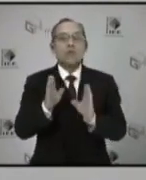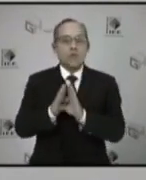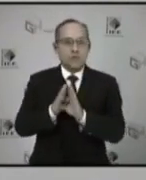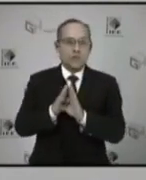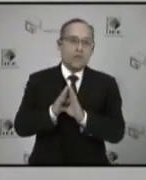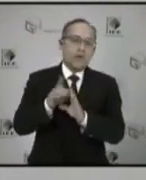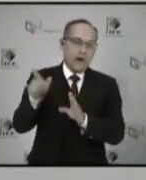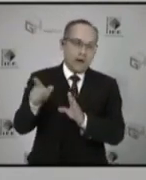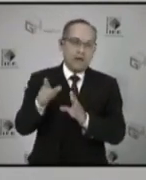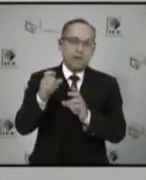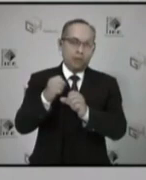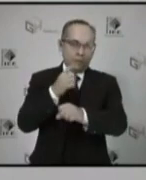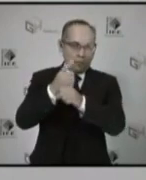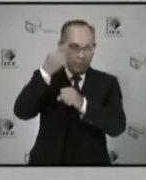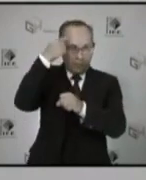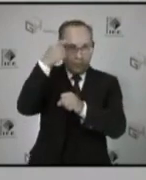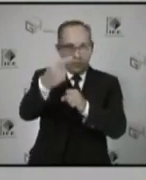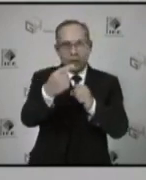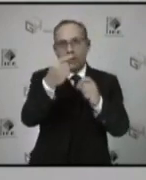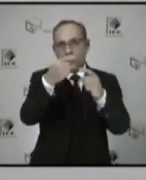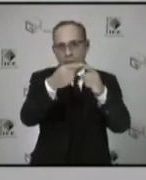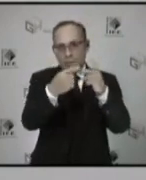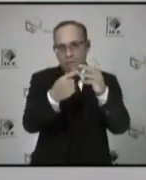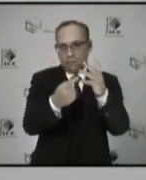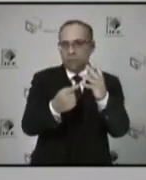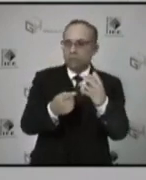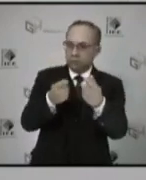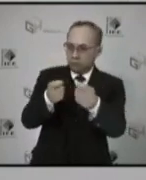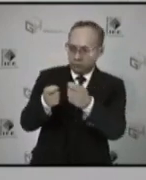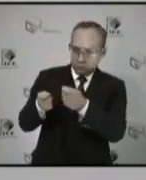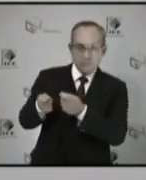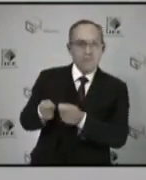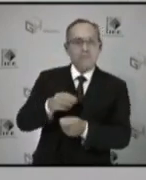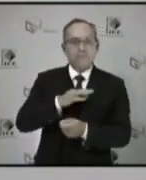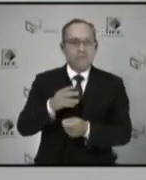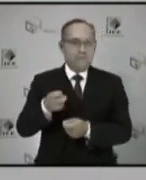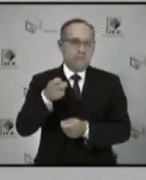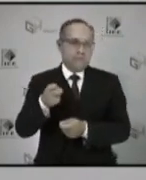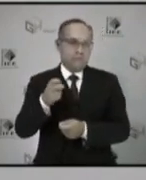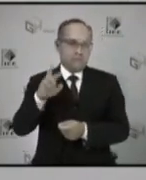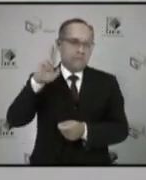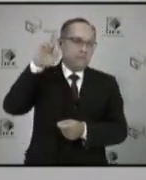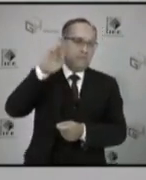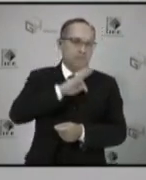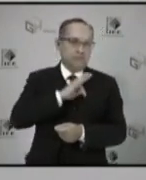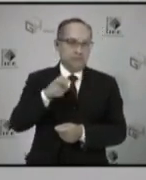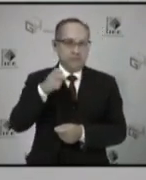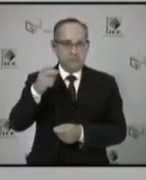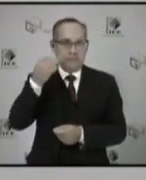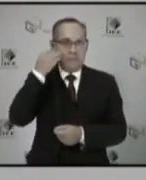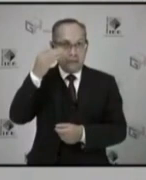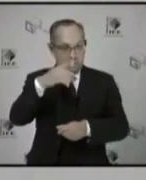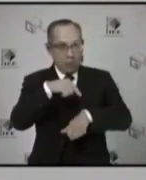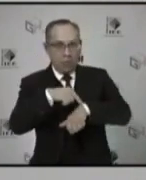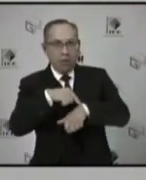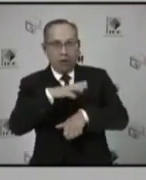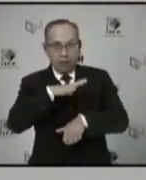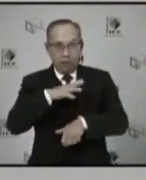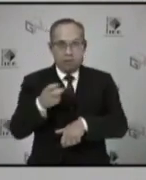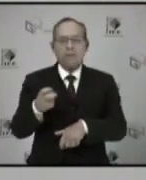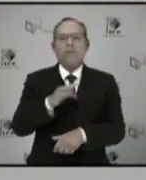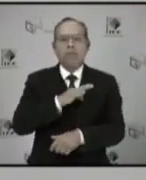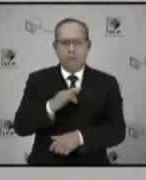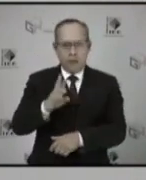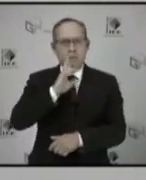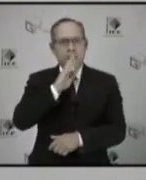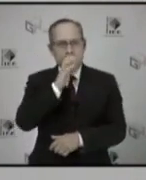pidiendo la voz y así se asignará siempre y cuando el solicitante o la solicitante tenga tiempo restante en su bolsa de tiempo. Al finalizar los